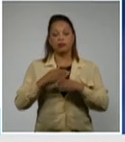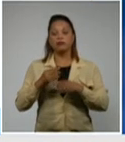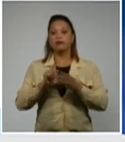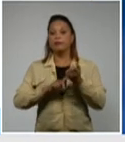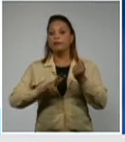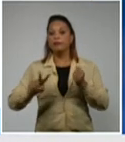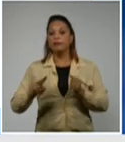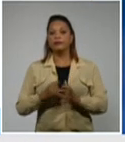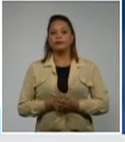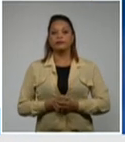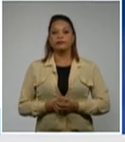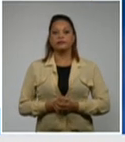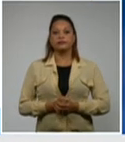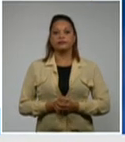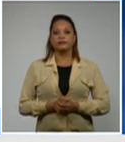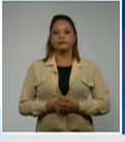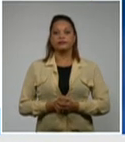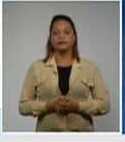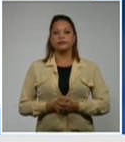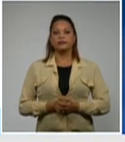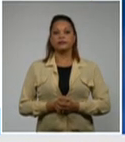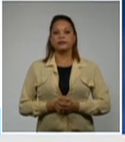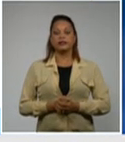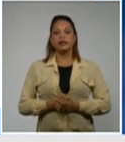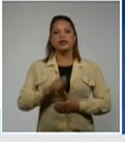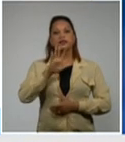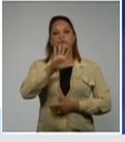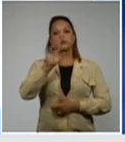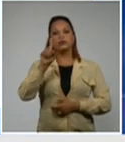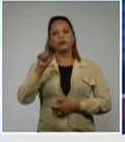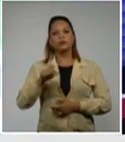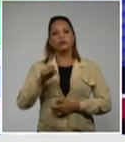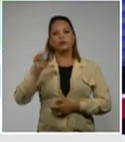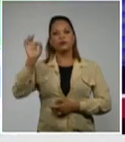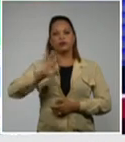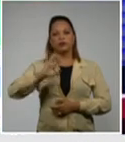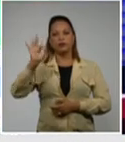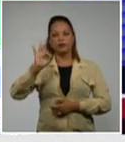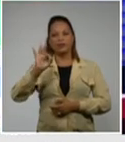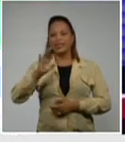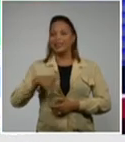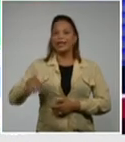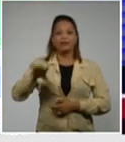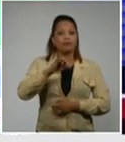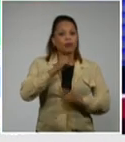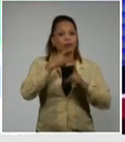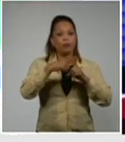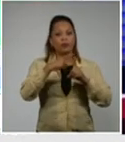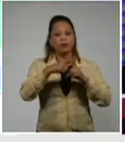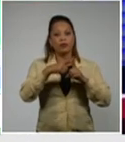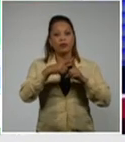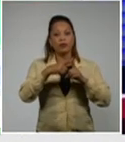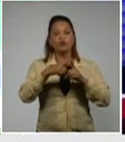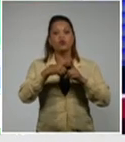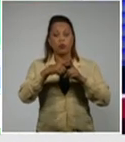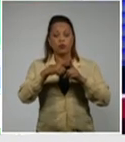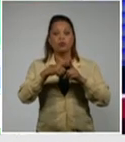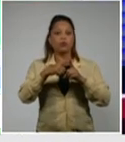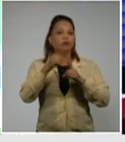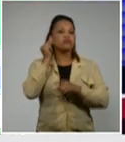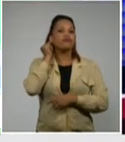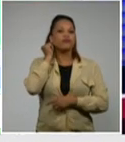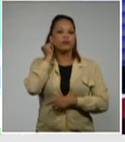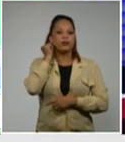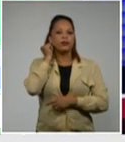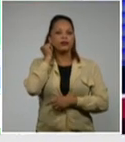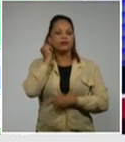ayer. El 51% de las personas diagnosticadas ayer del sexo femenino, en el